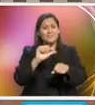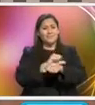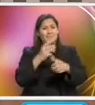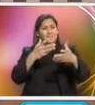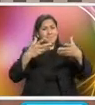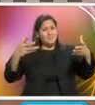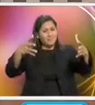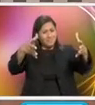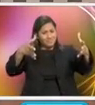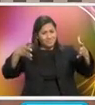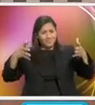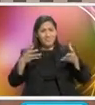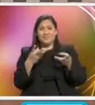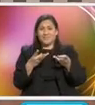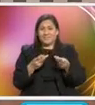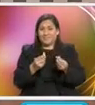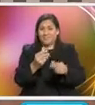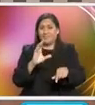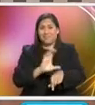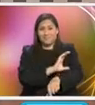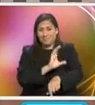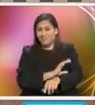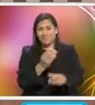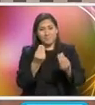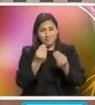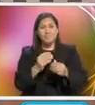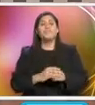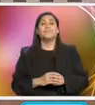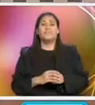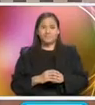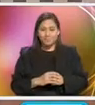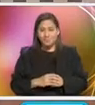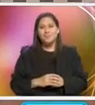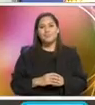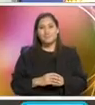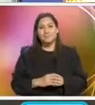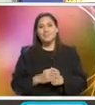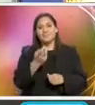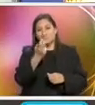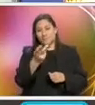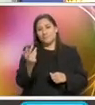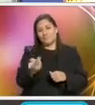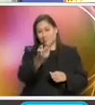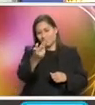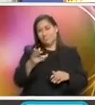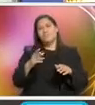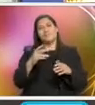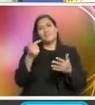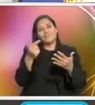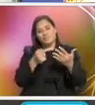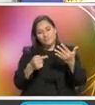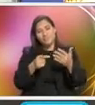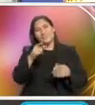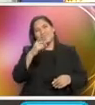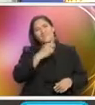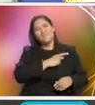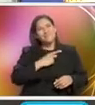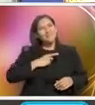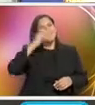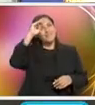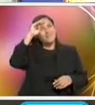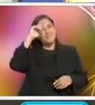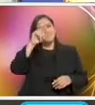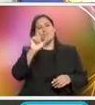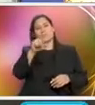autos que además tienen un alto consumo, ¿no? En fin, yo creo que son como estas preguntas básicas que nos deberíamos hacer cuando